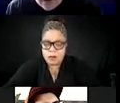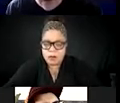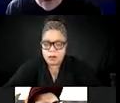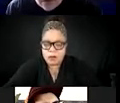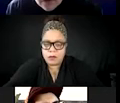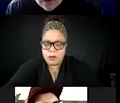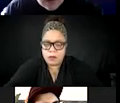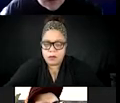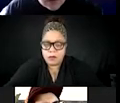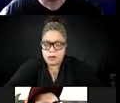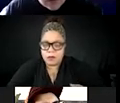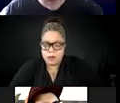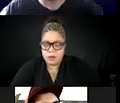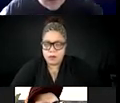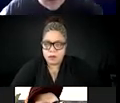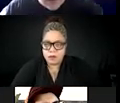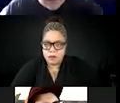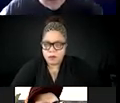ok